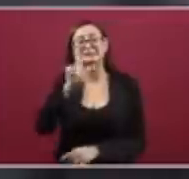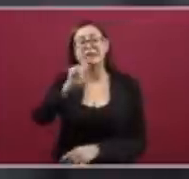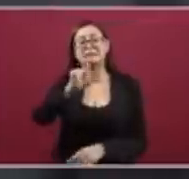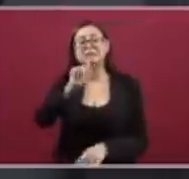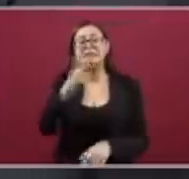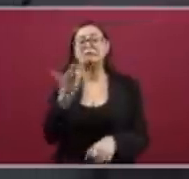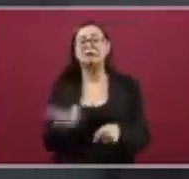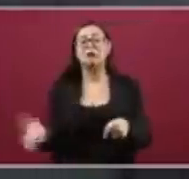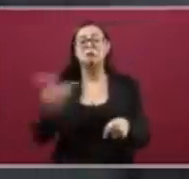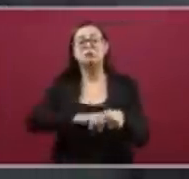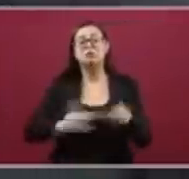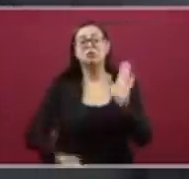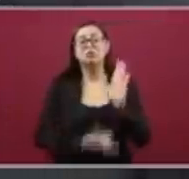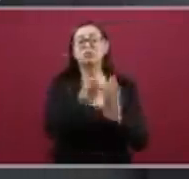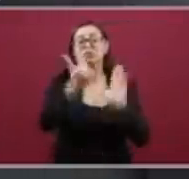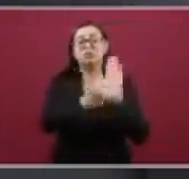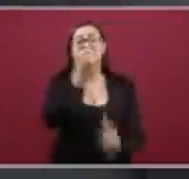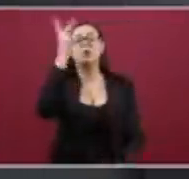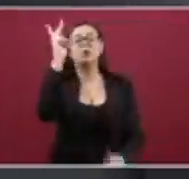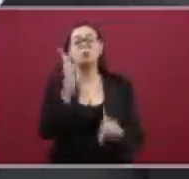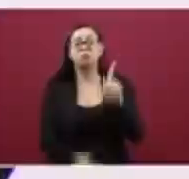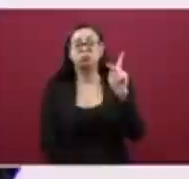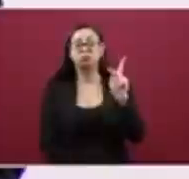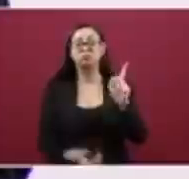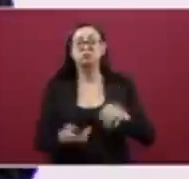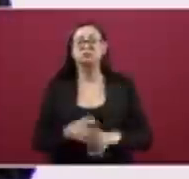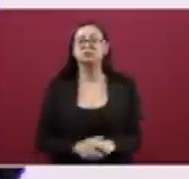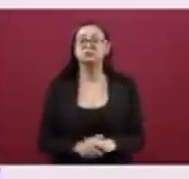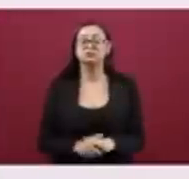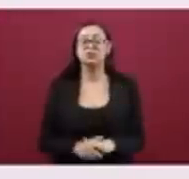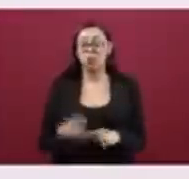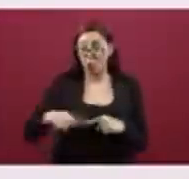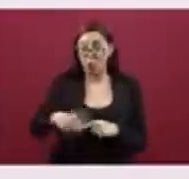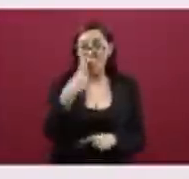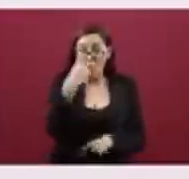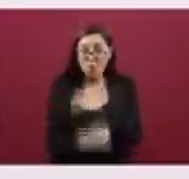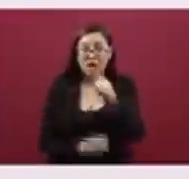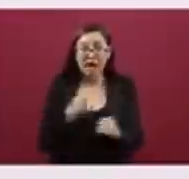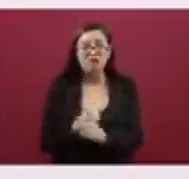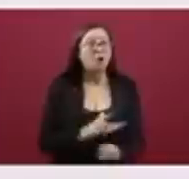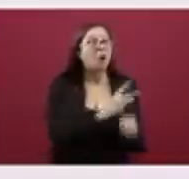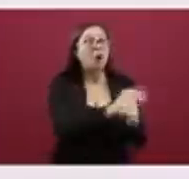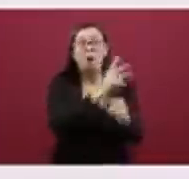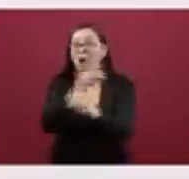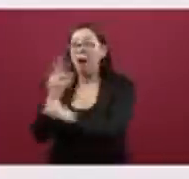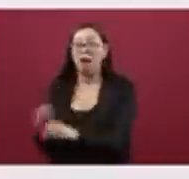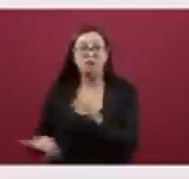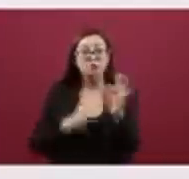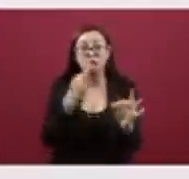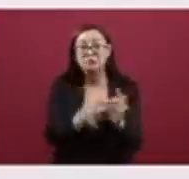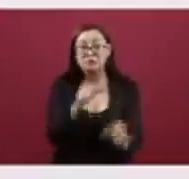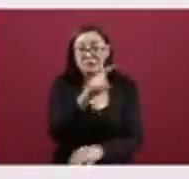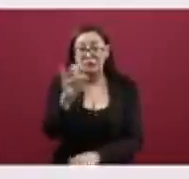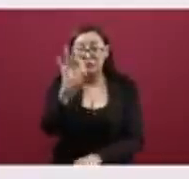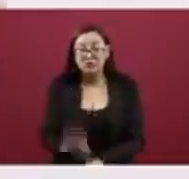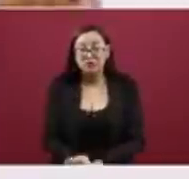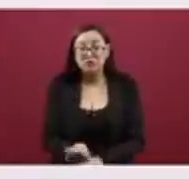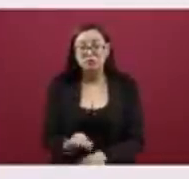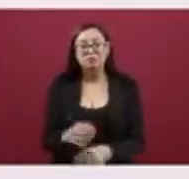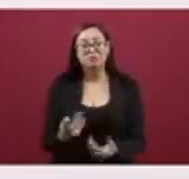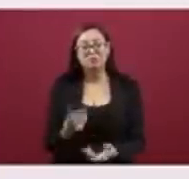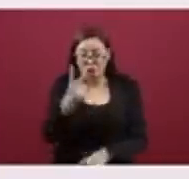inconcluso no los podríamos terminar este año ni el año próximo es un